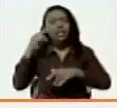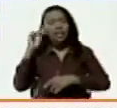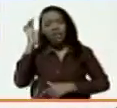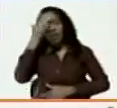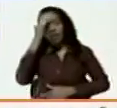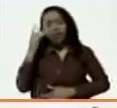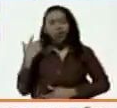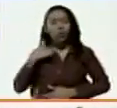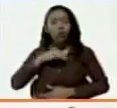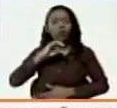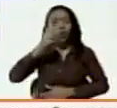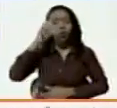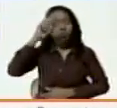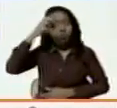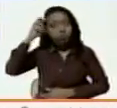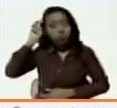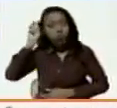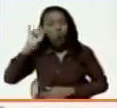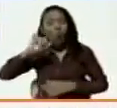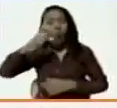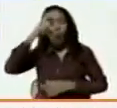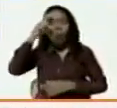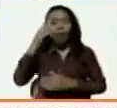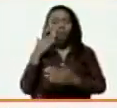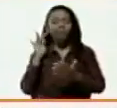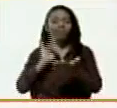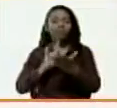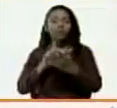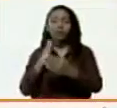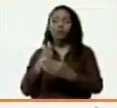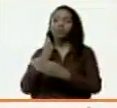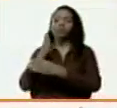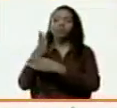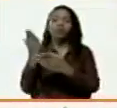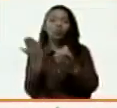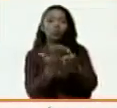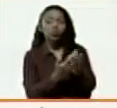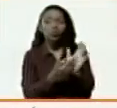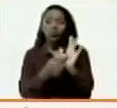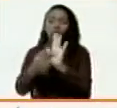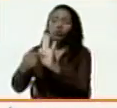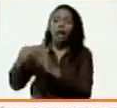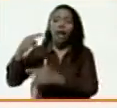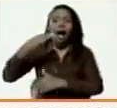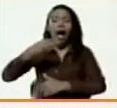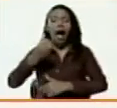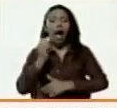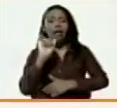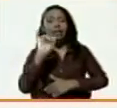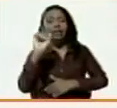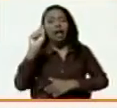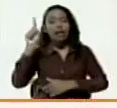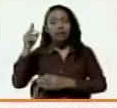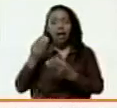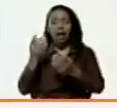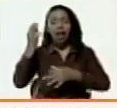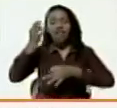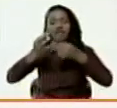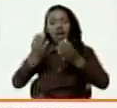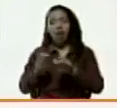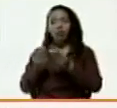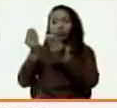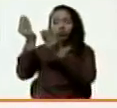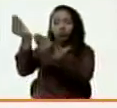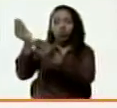jorge arriaza se presentó ante la corte penal internacional en la haya y entregó a la fiscal la